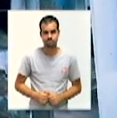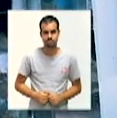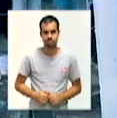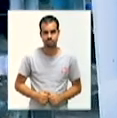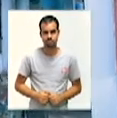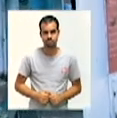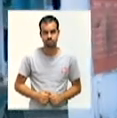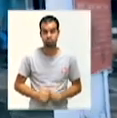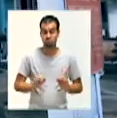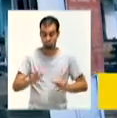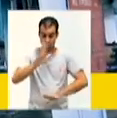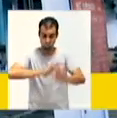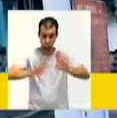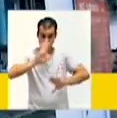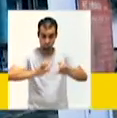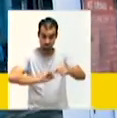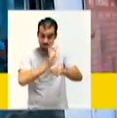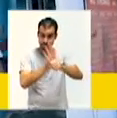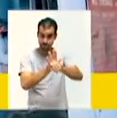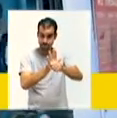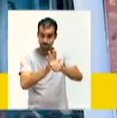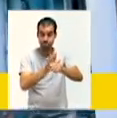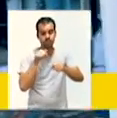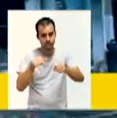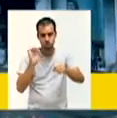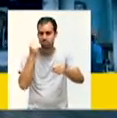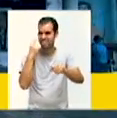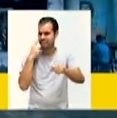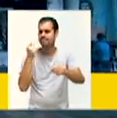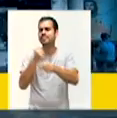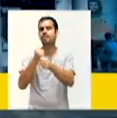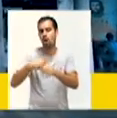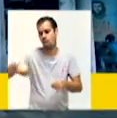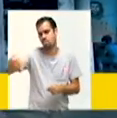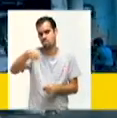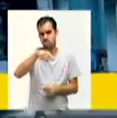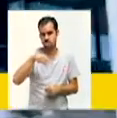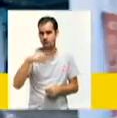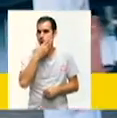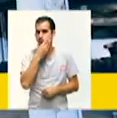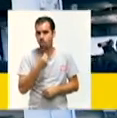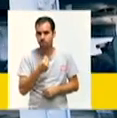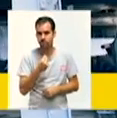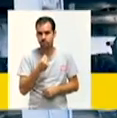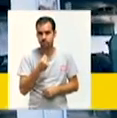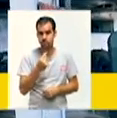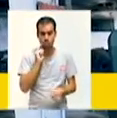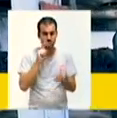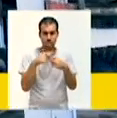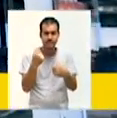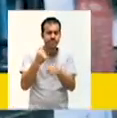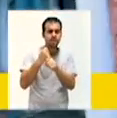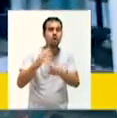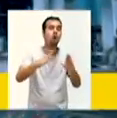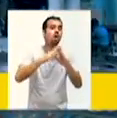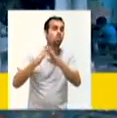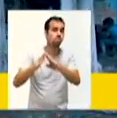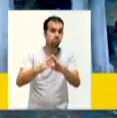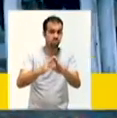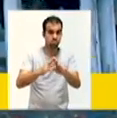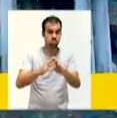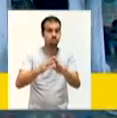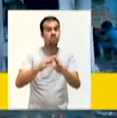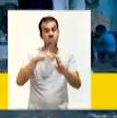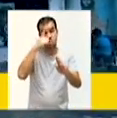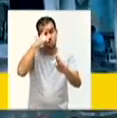Combatir con entrega este coronavirus ha sido una tendencia entre estos muchachos, con acciones dirigidas a la comunidad, aún en el